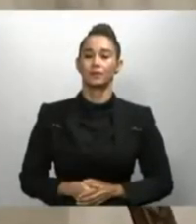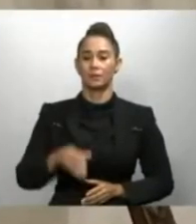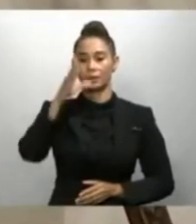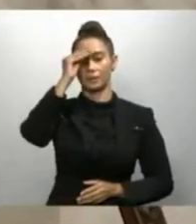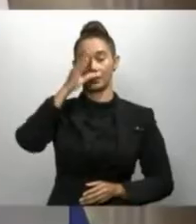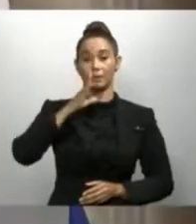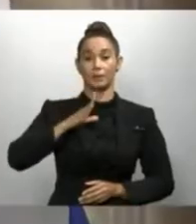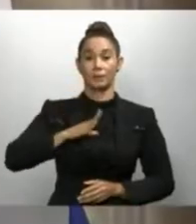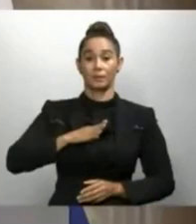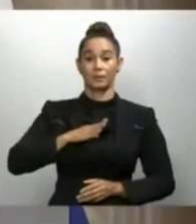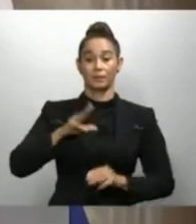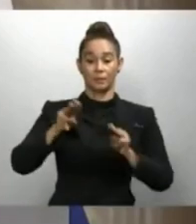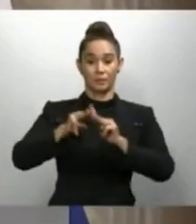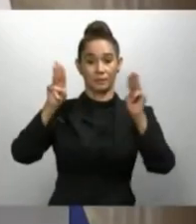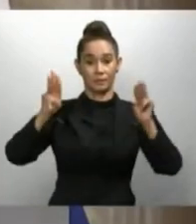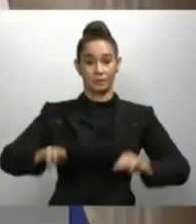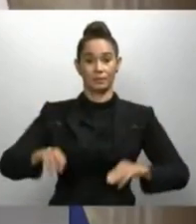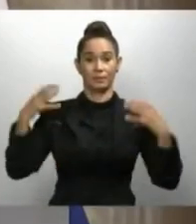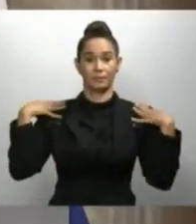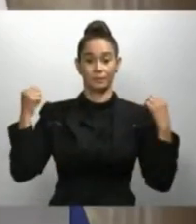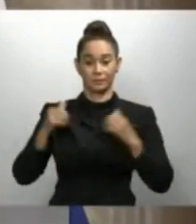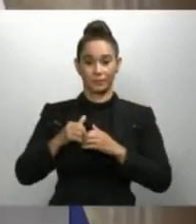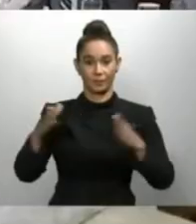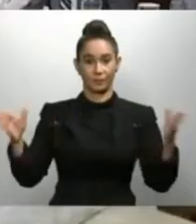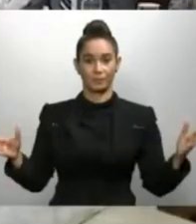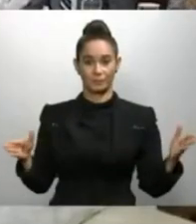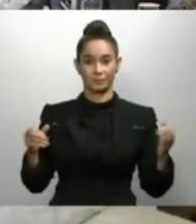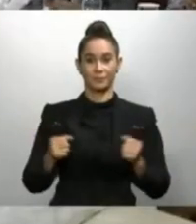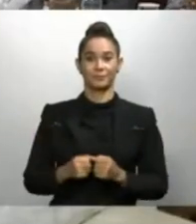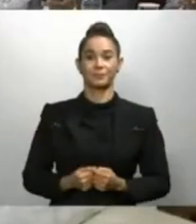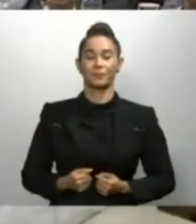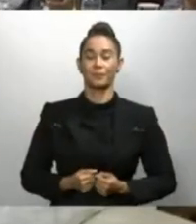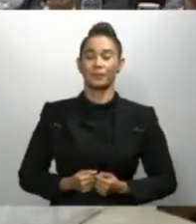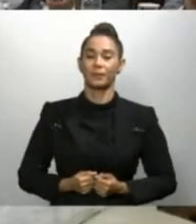Señor Daniel Rivera, ministro de Salud Pública y Asistencia Social.